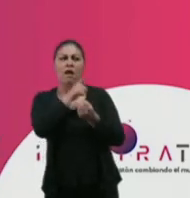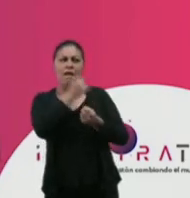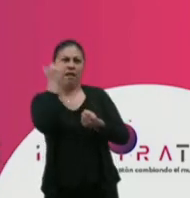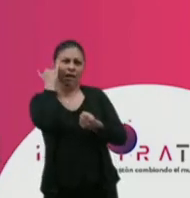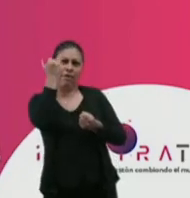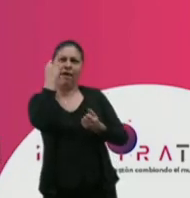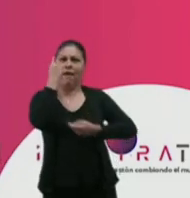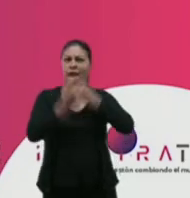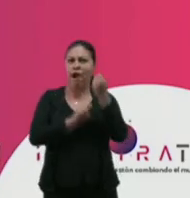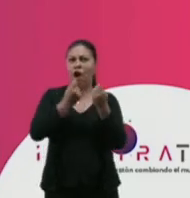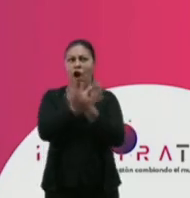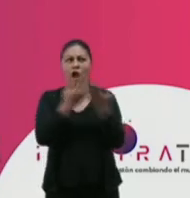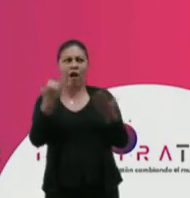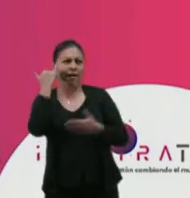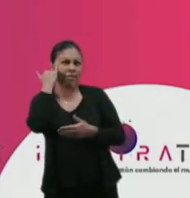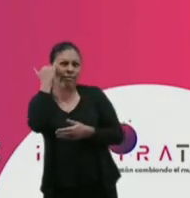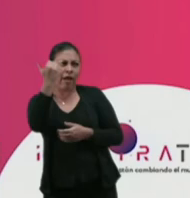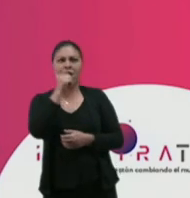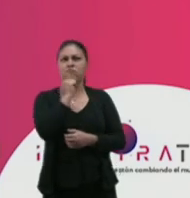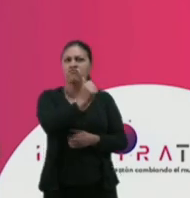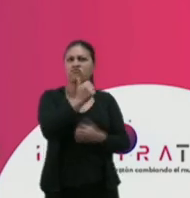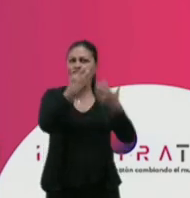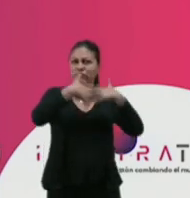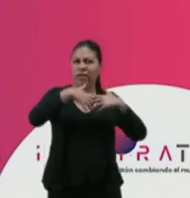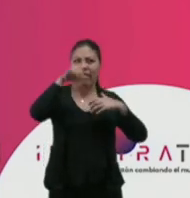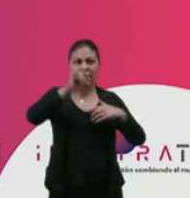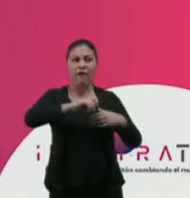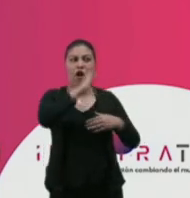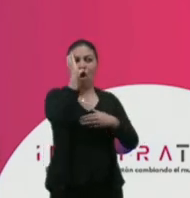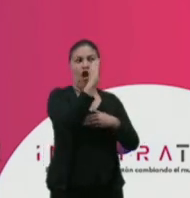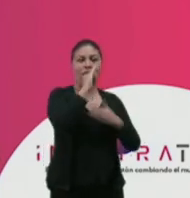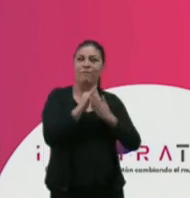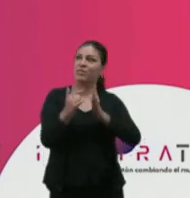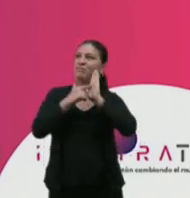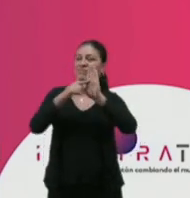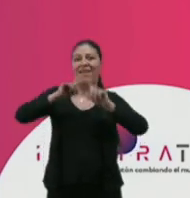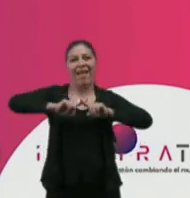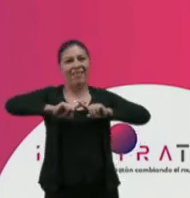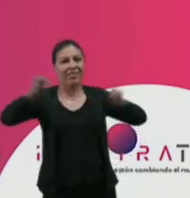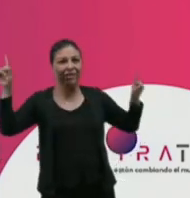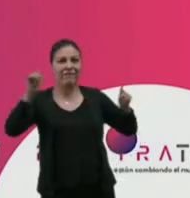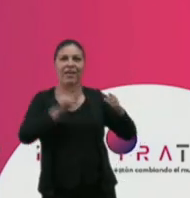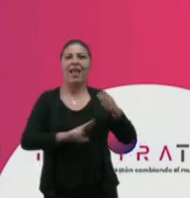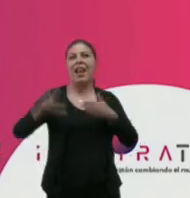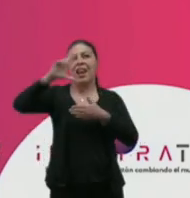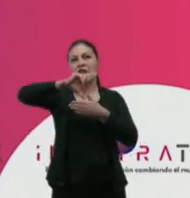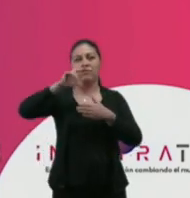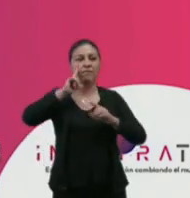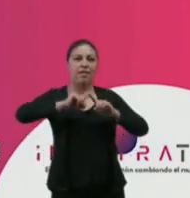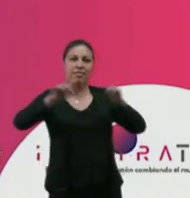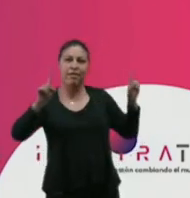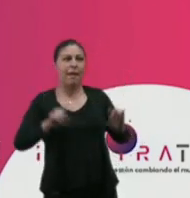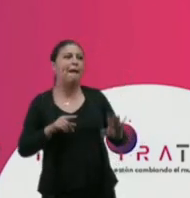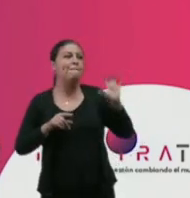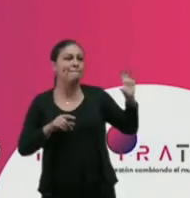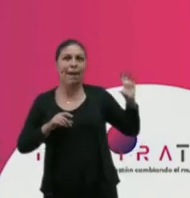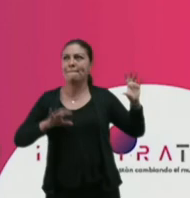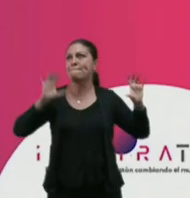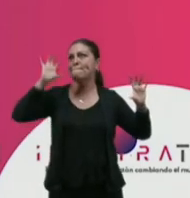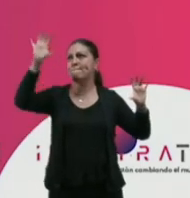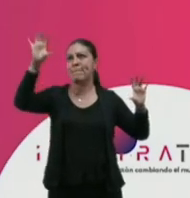que necesitamos diferenciarnos de otros países en Latinoamérica que se han apoyado mucho sobre